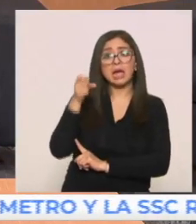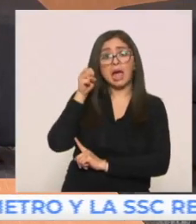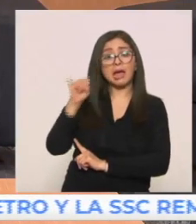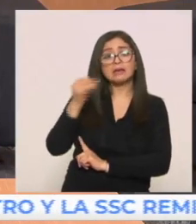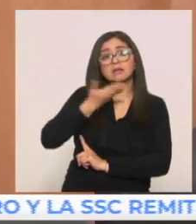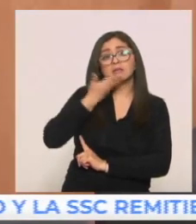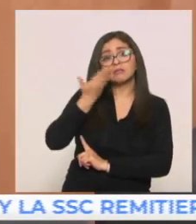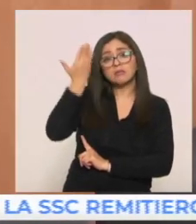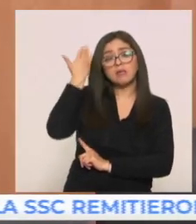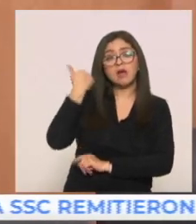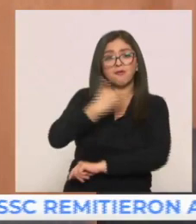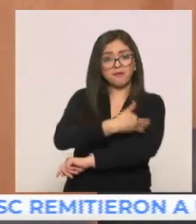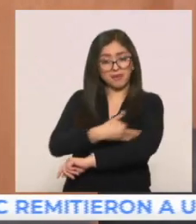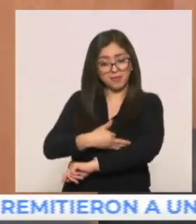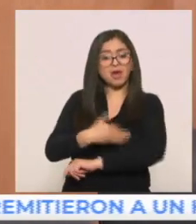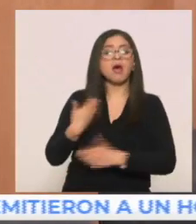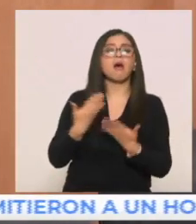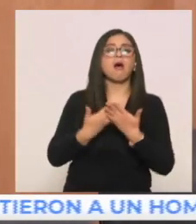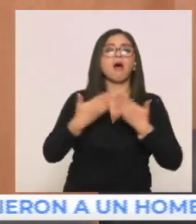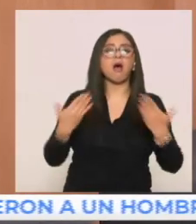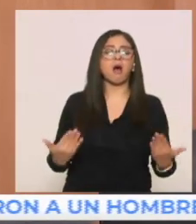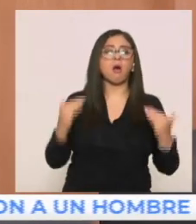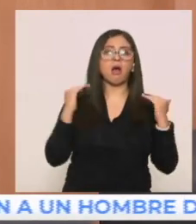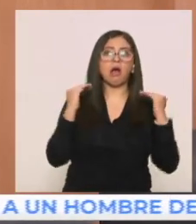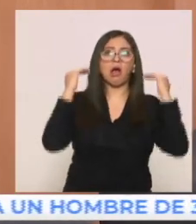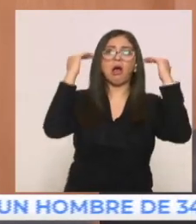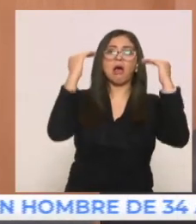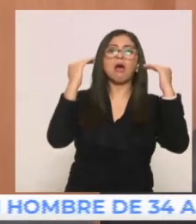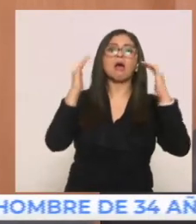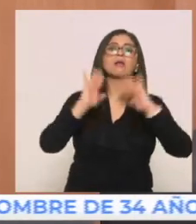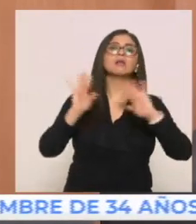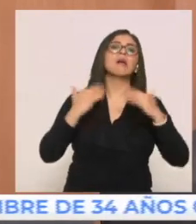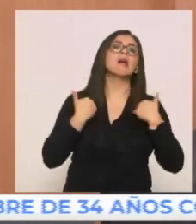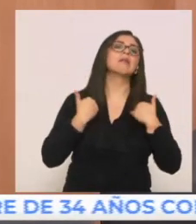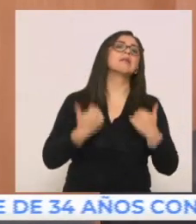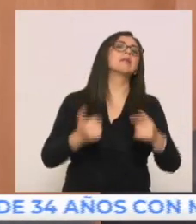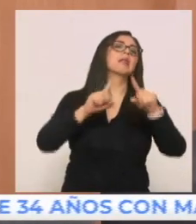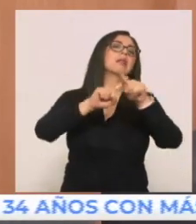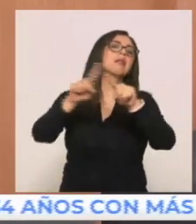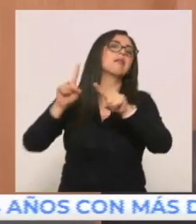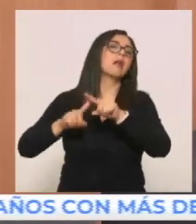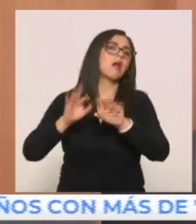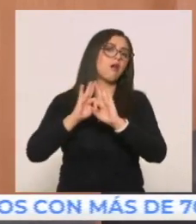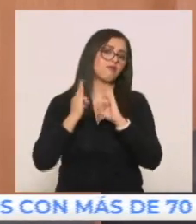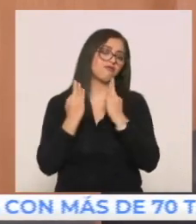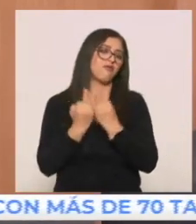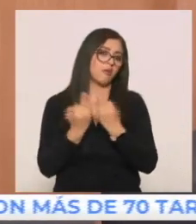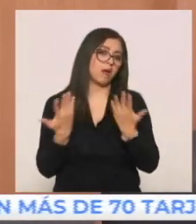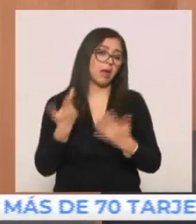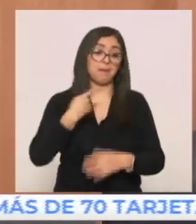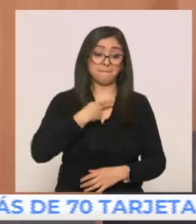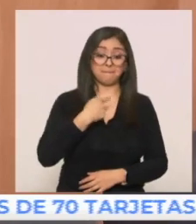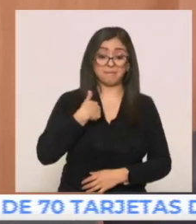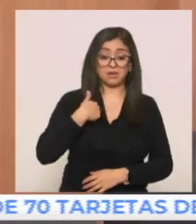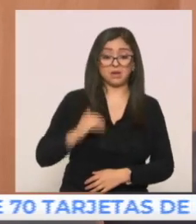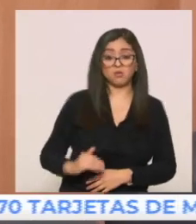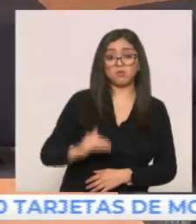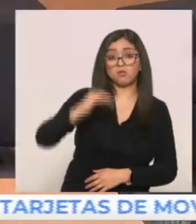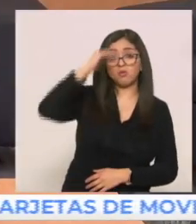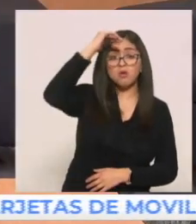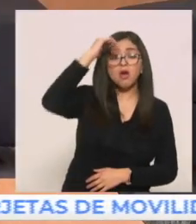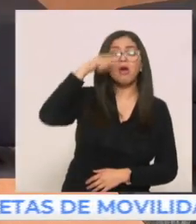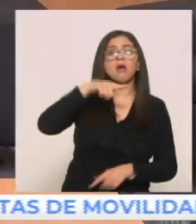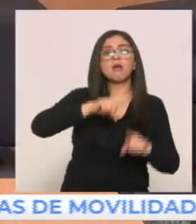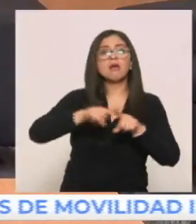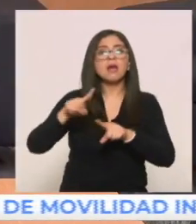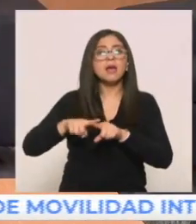vivió. Ahora que soy una mujer adulta, entiendo esa diferencia, pero en mi formación existen estos dos conceptos. Seguramente existe gente que está